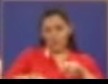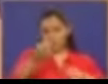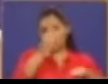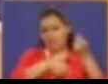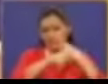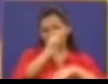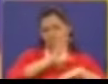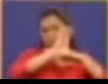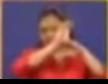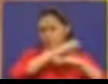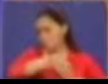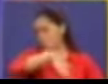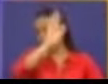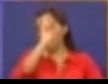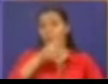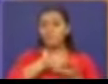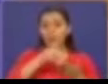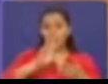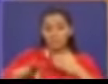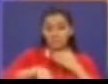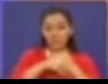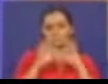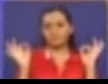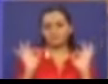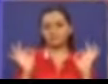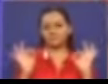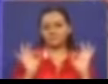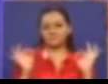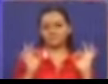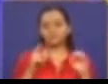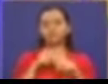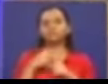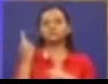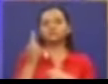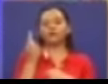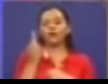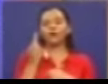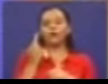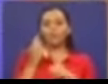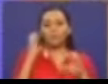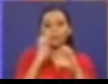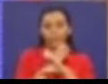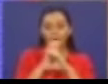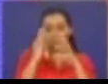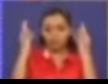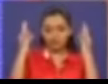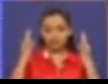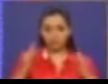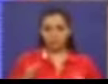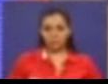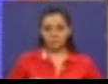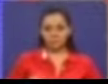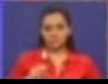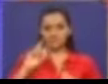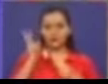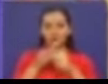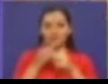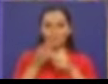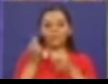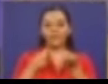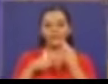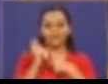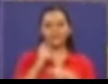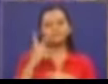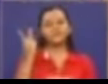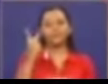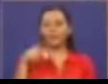y no van a pagar nada adicional de plusvalía porque solo se contabiliza de la segunda vuelta, porque, de la segunda